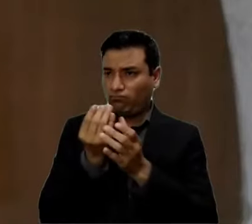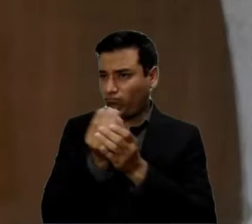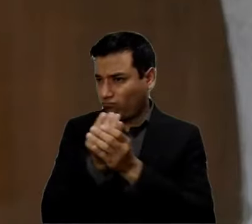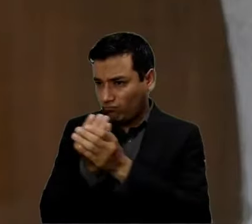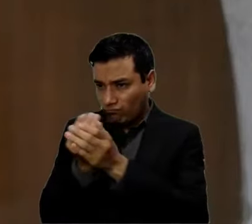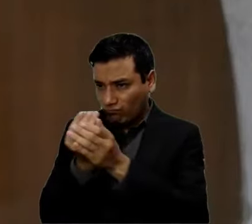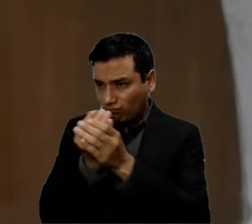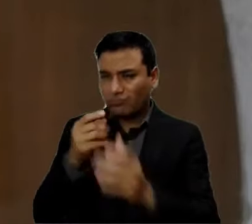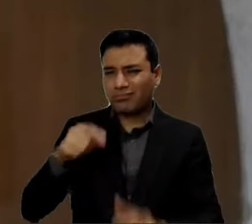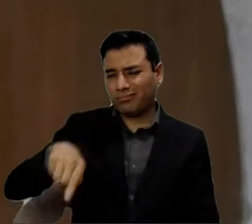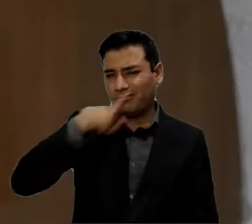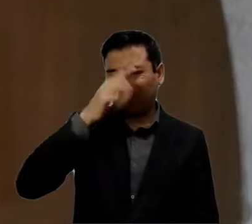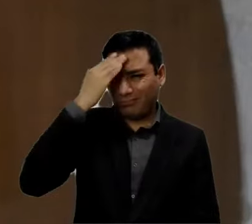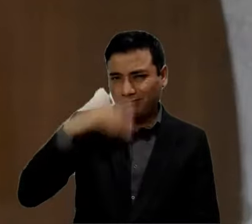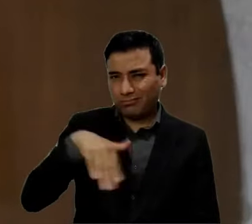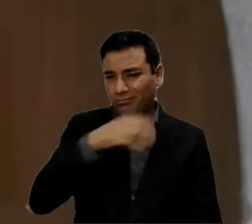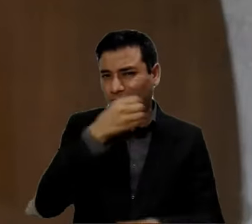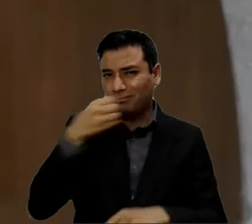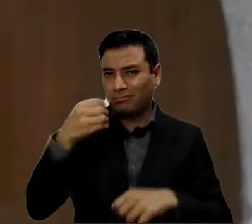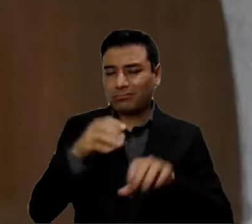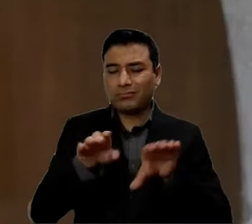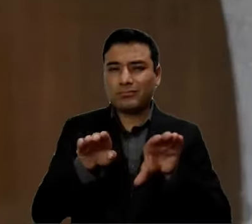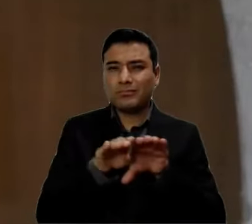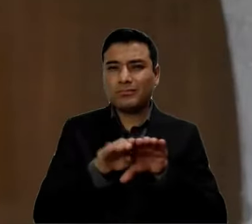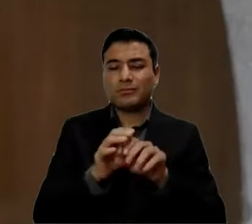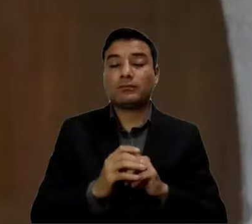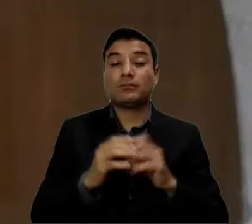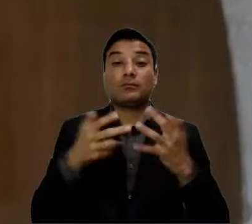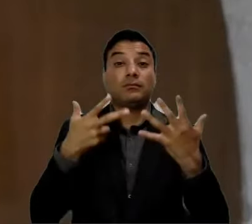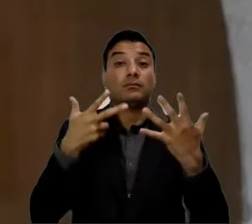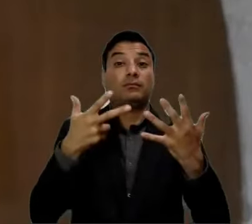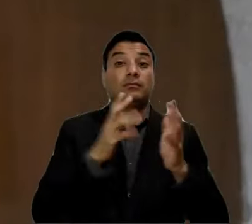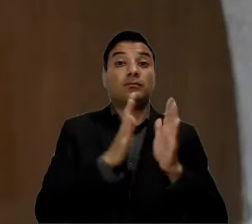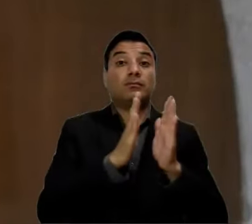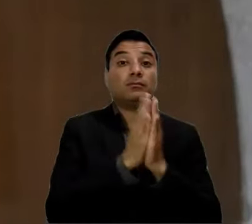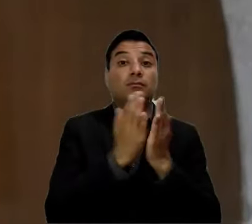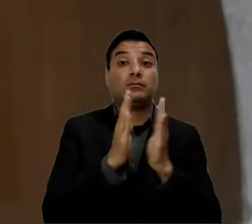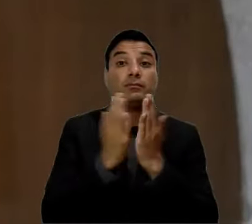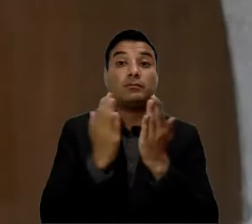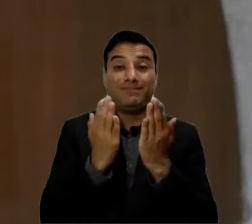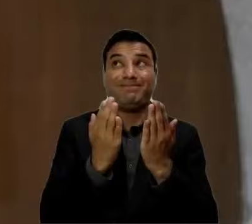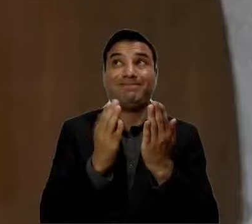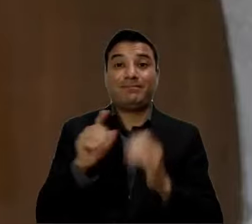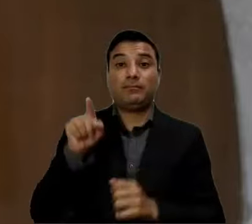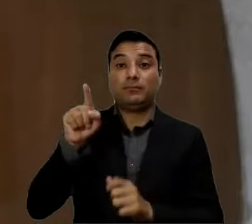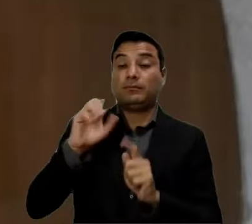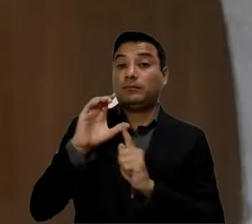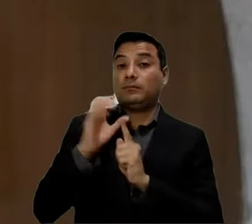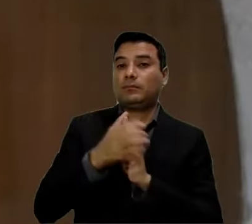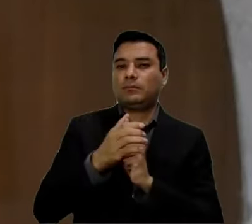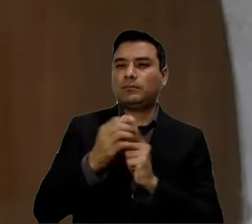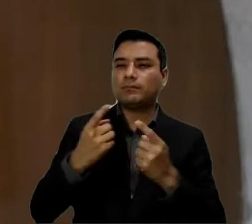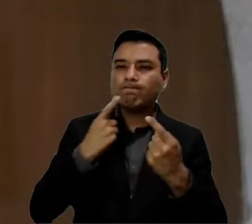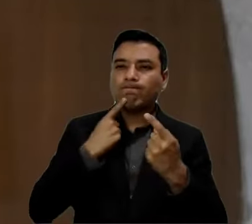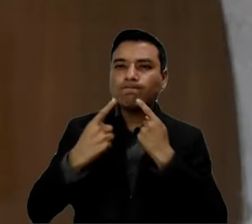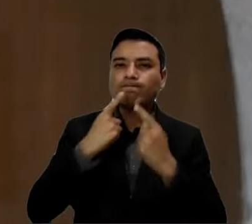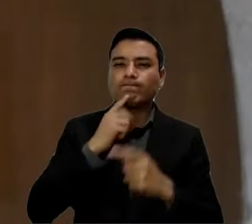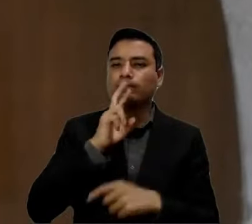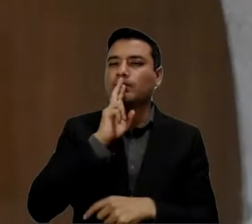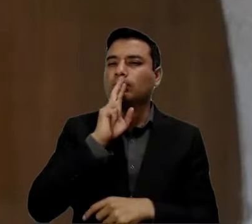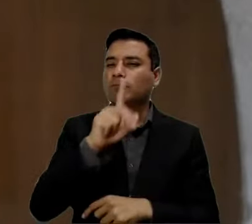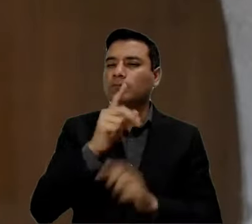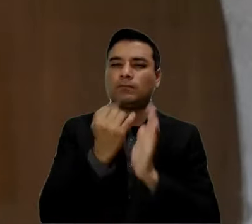y conocemos, y de 8 libros en las comisiones se decide que solo